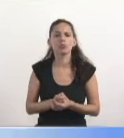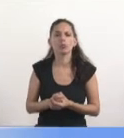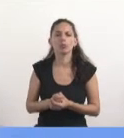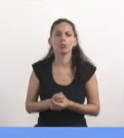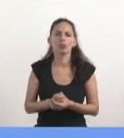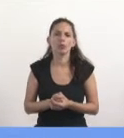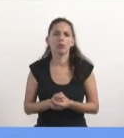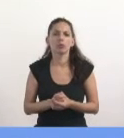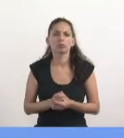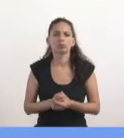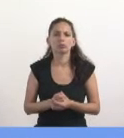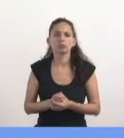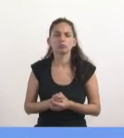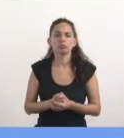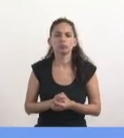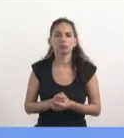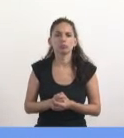especial.